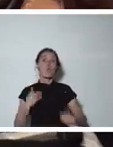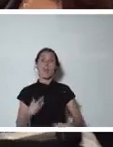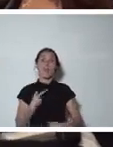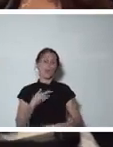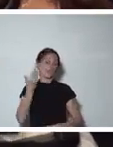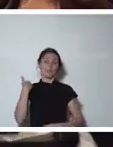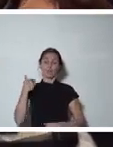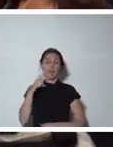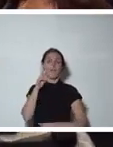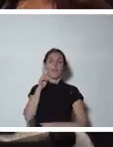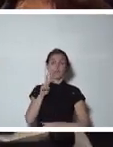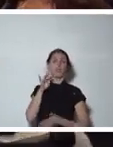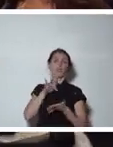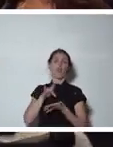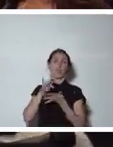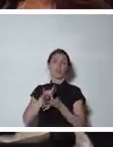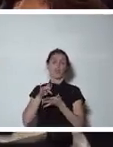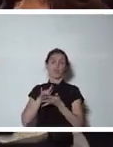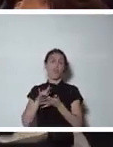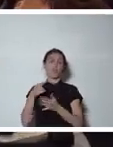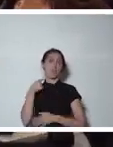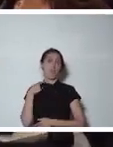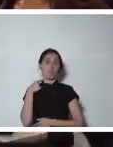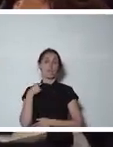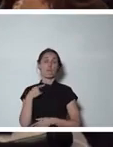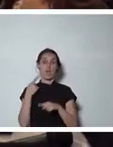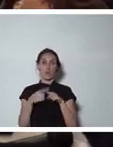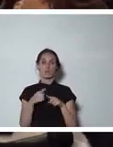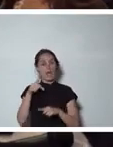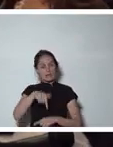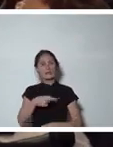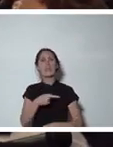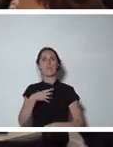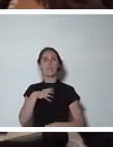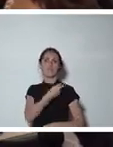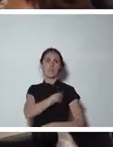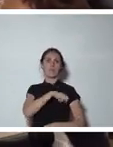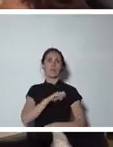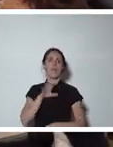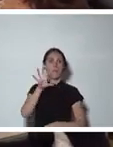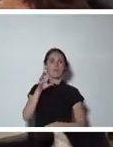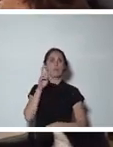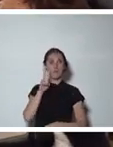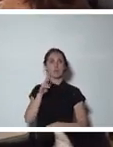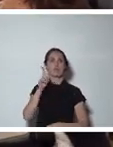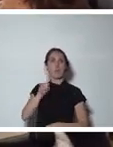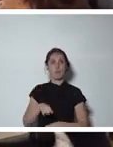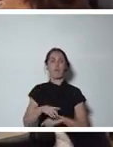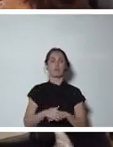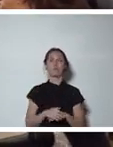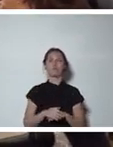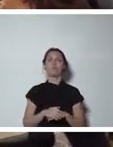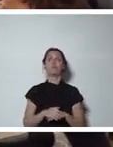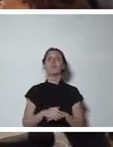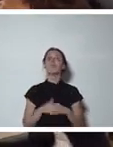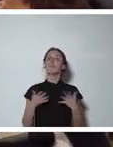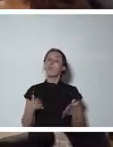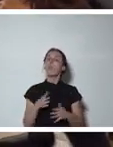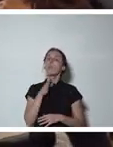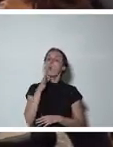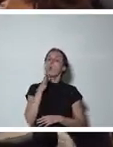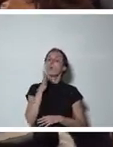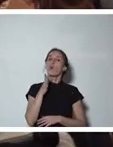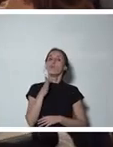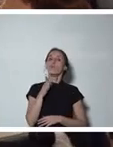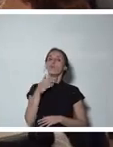también aquí en nuestro país y en y en tiempos contemporaneos entonces también eso explica de que no es